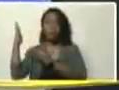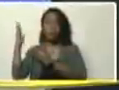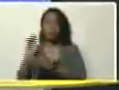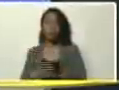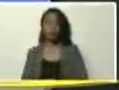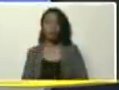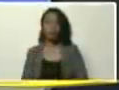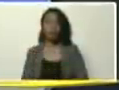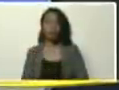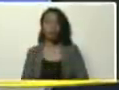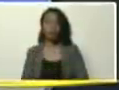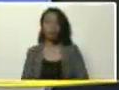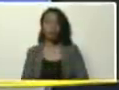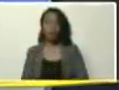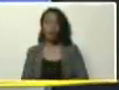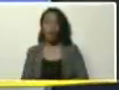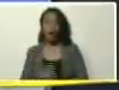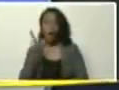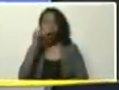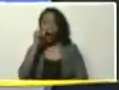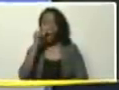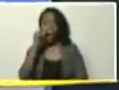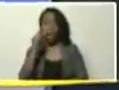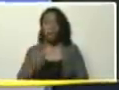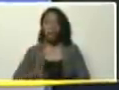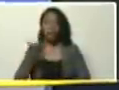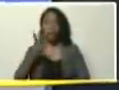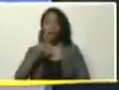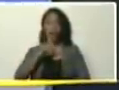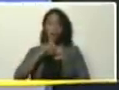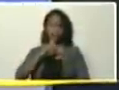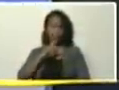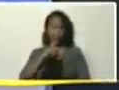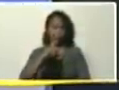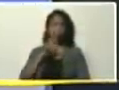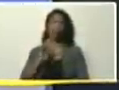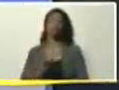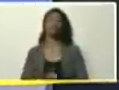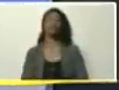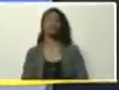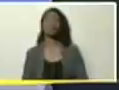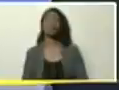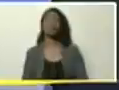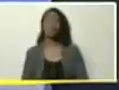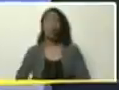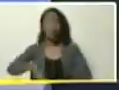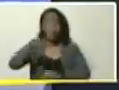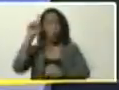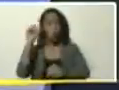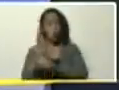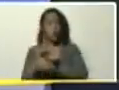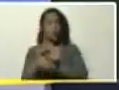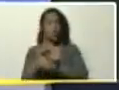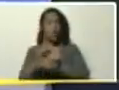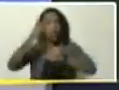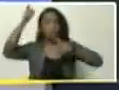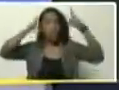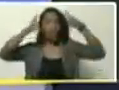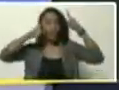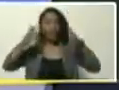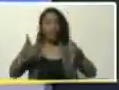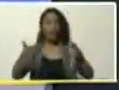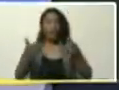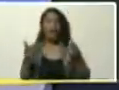al fenómeno de los fenómenos, el único chavista que ha